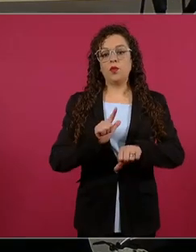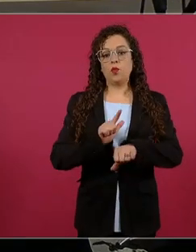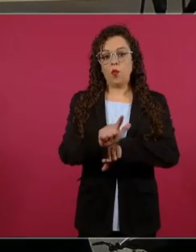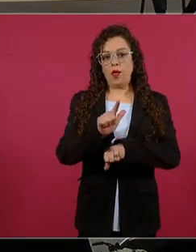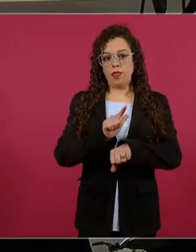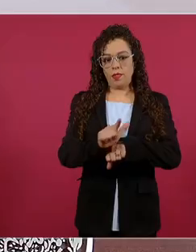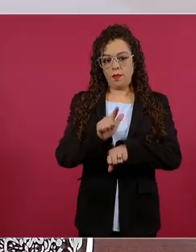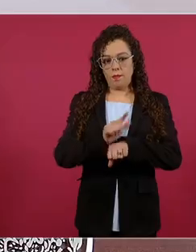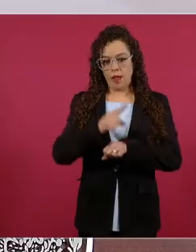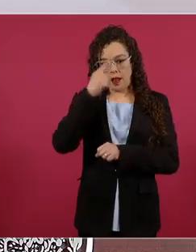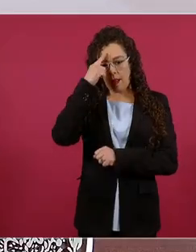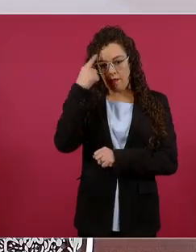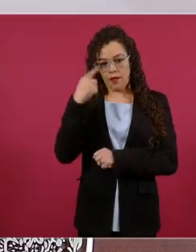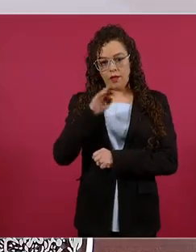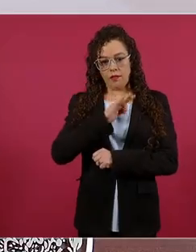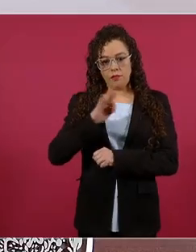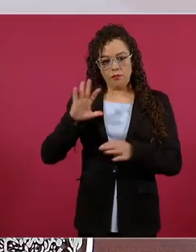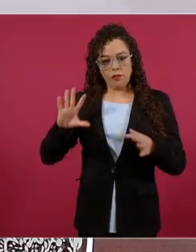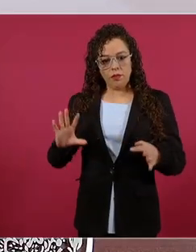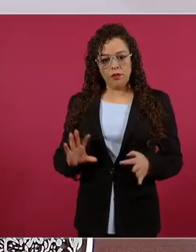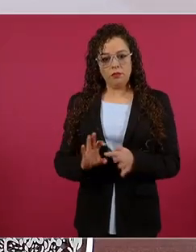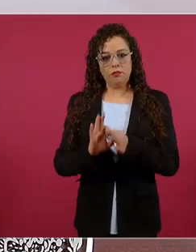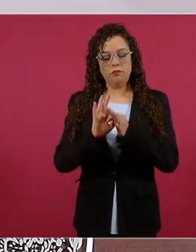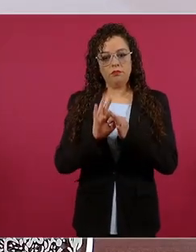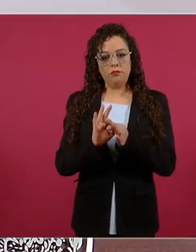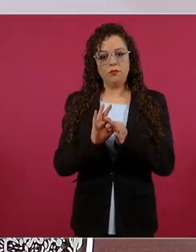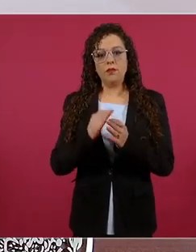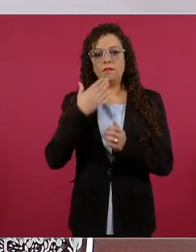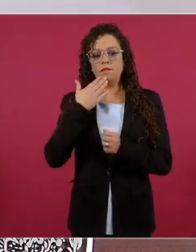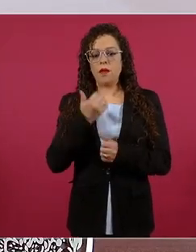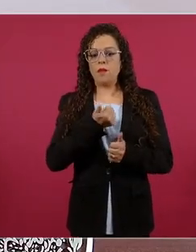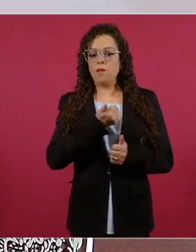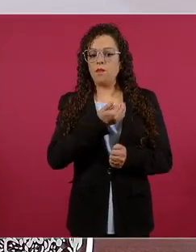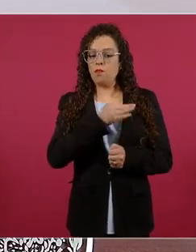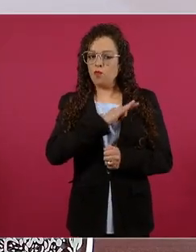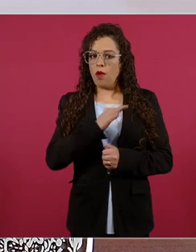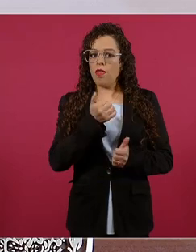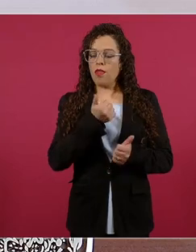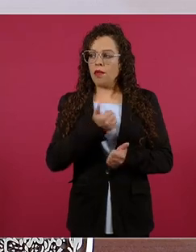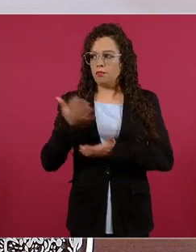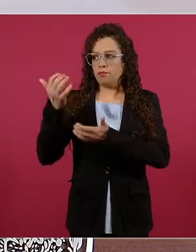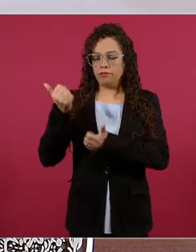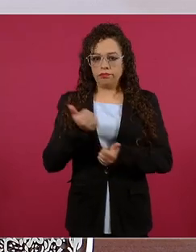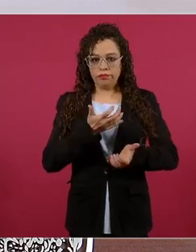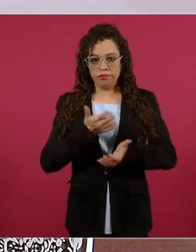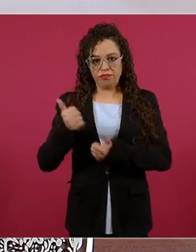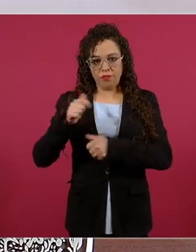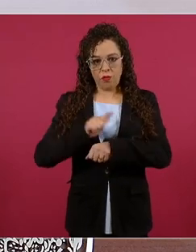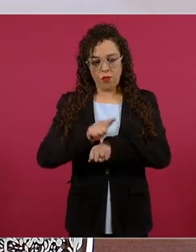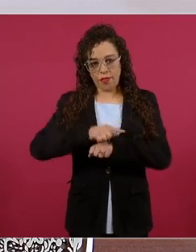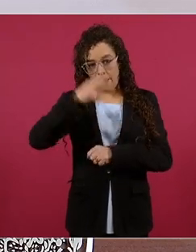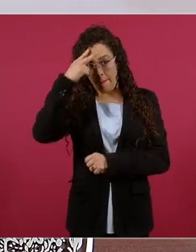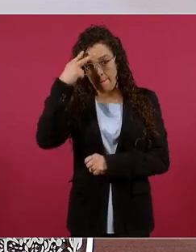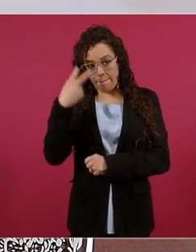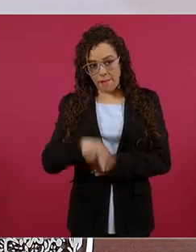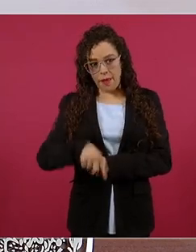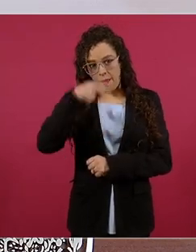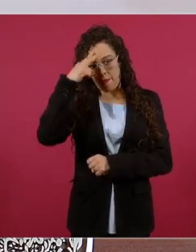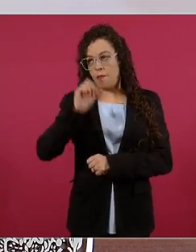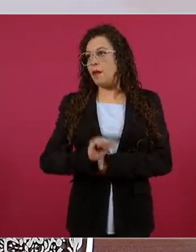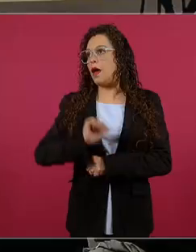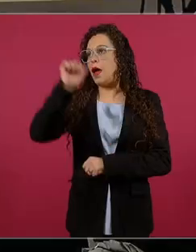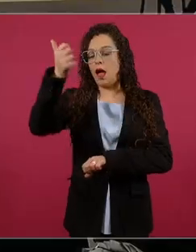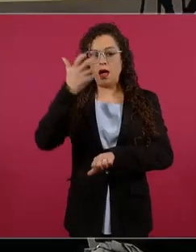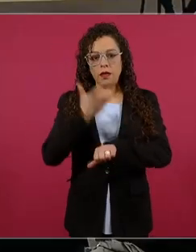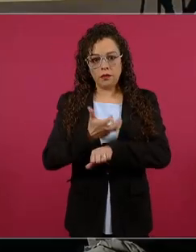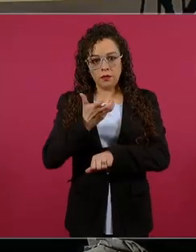podamos potenciar el flujo de cargas de Guatemala hacia México y hacia Estados Unidos y a otros países.